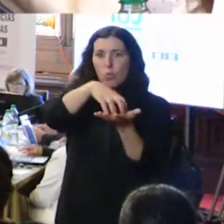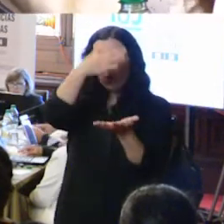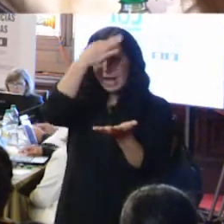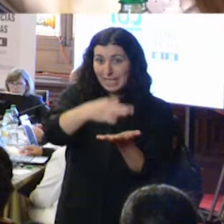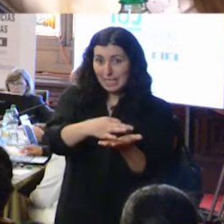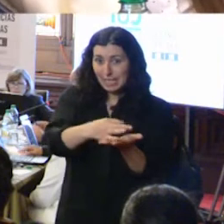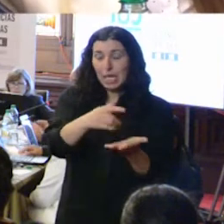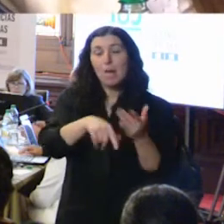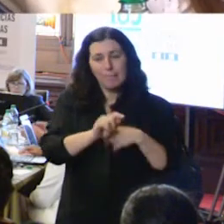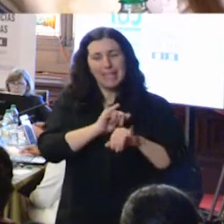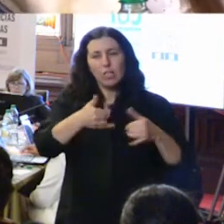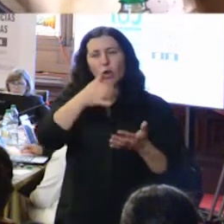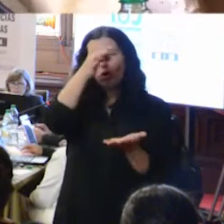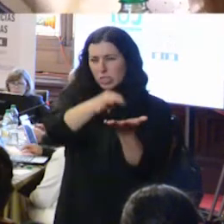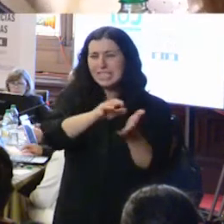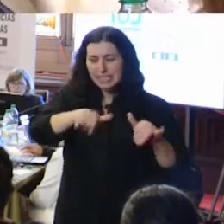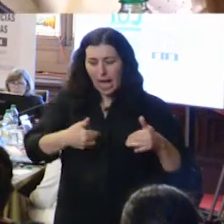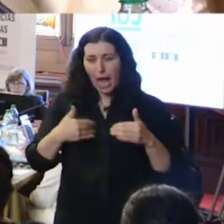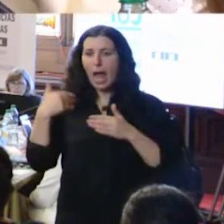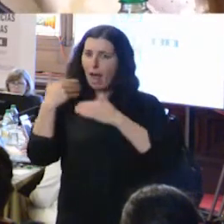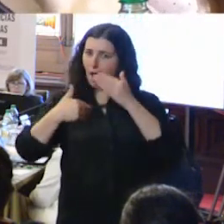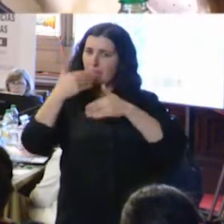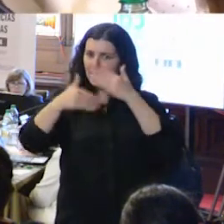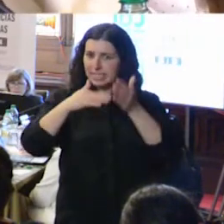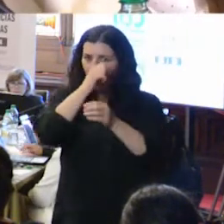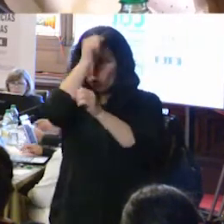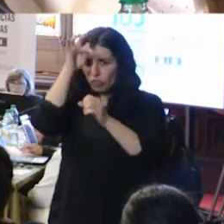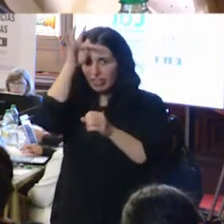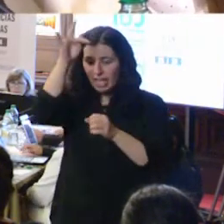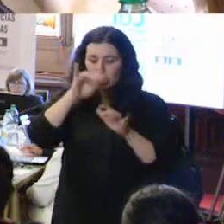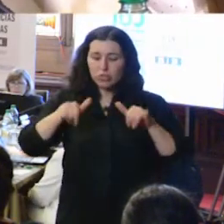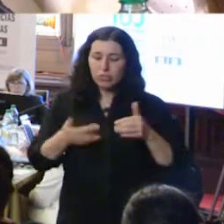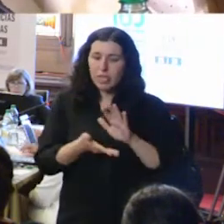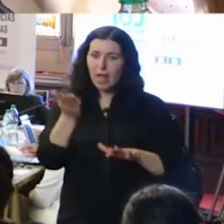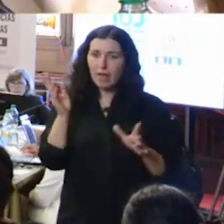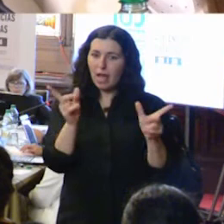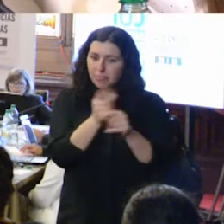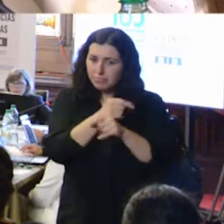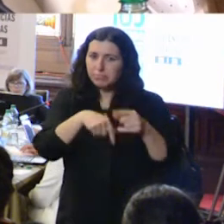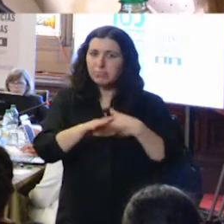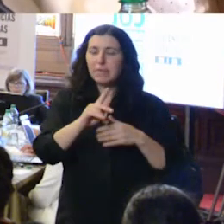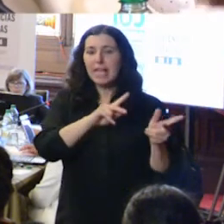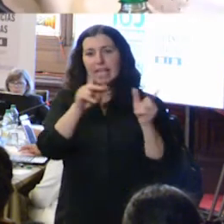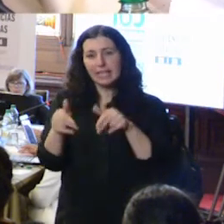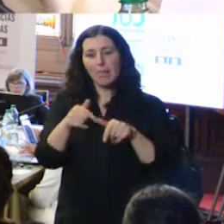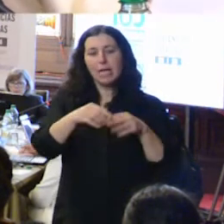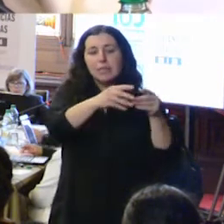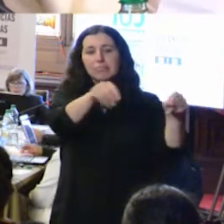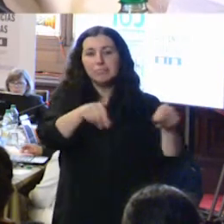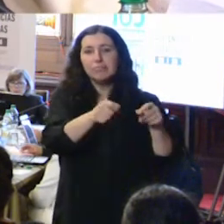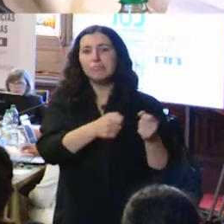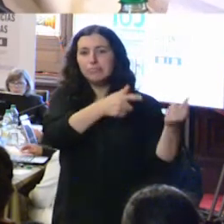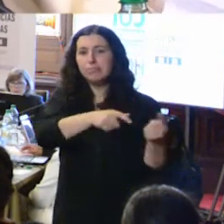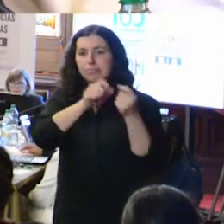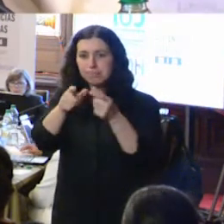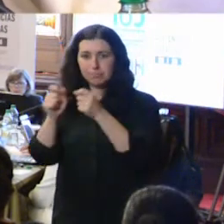que ya está muy avanzado desde el punto de vista técnico y que basta que se concluya en las etapas de adjudicación final de esas fincas. En el caso